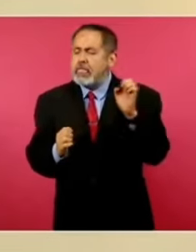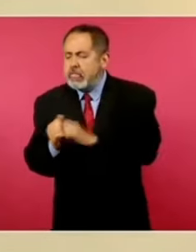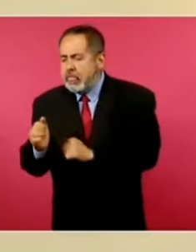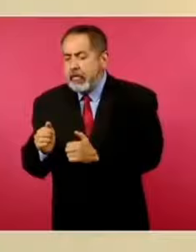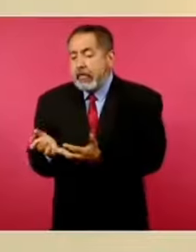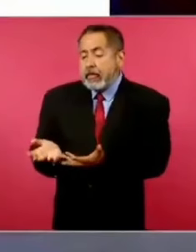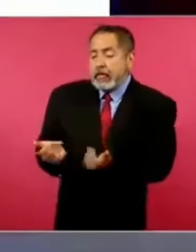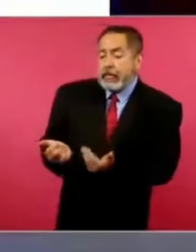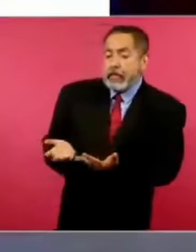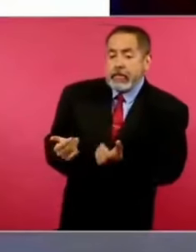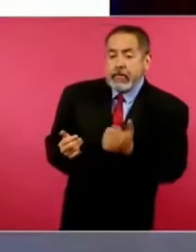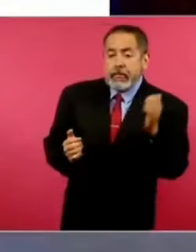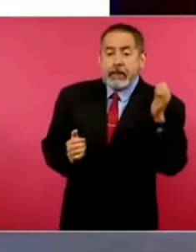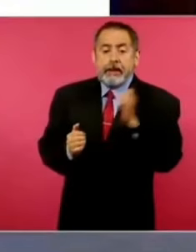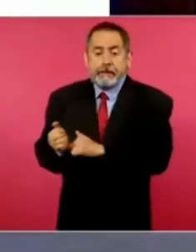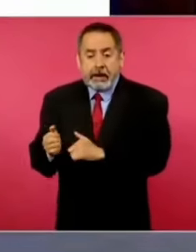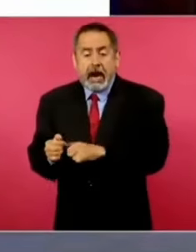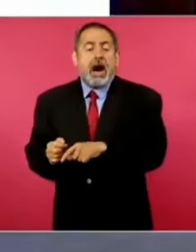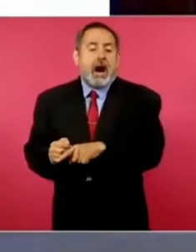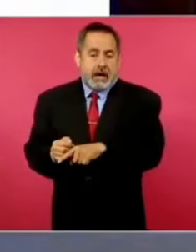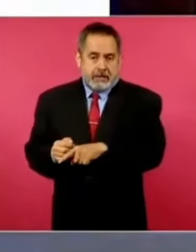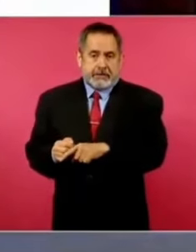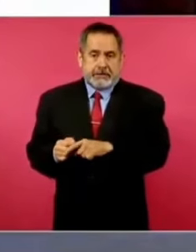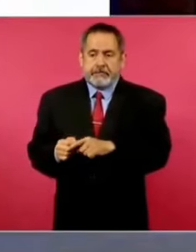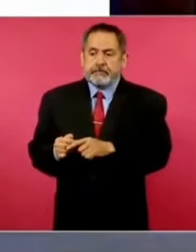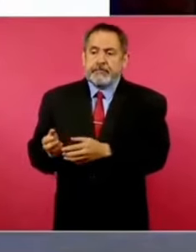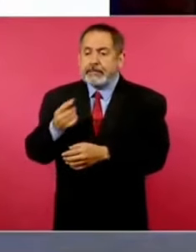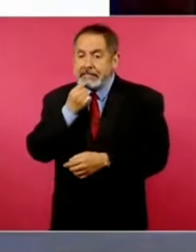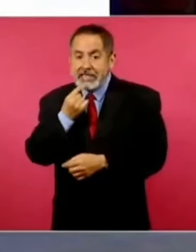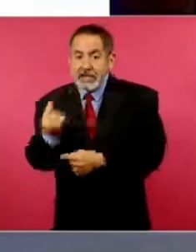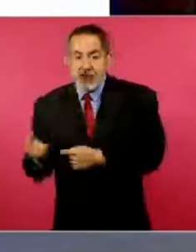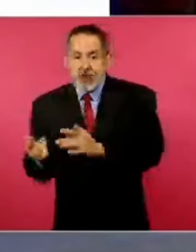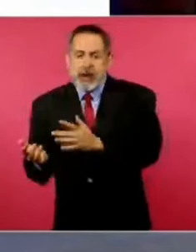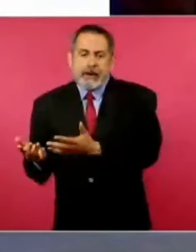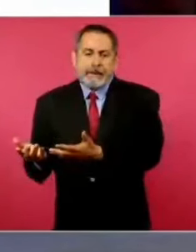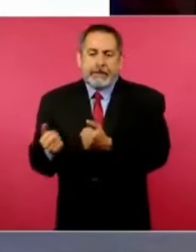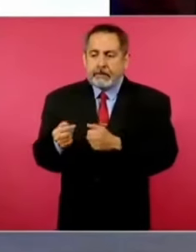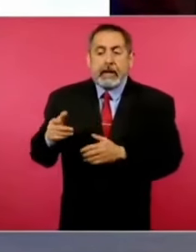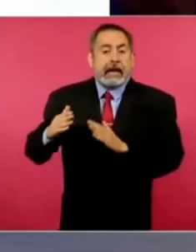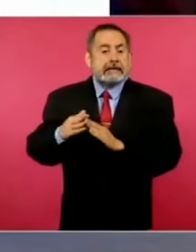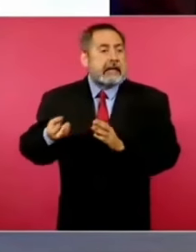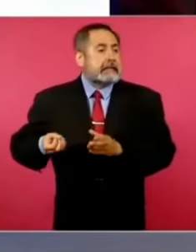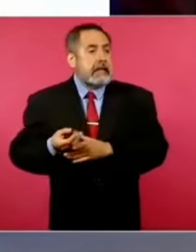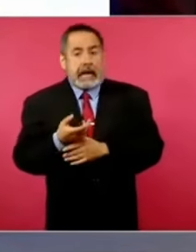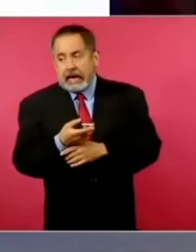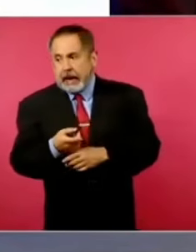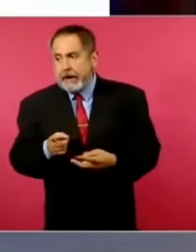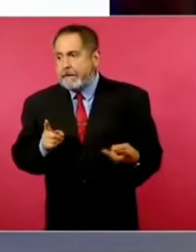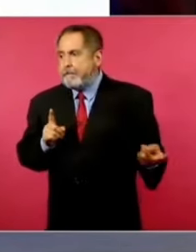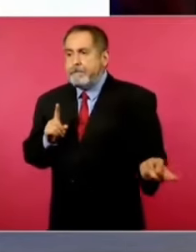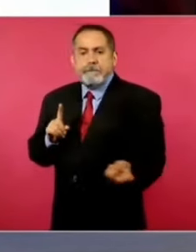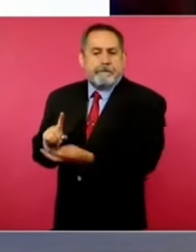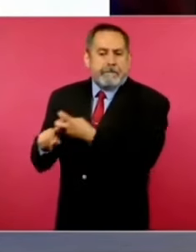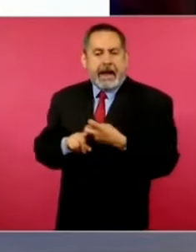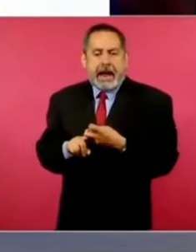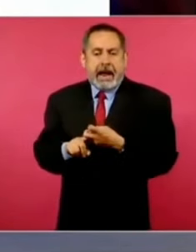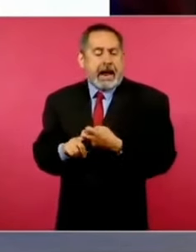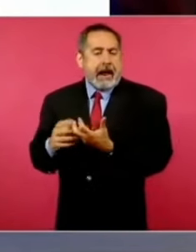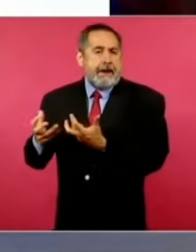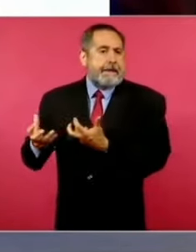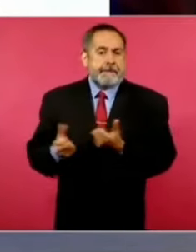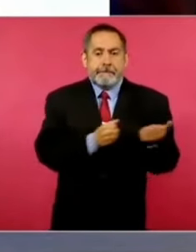eh habría sido la persona que contactó a la víctima para que saliera de su casa y así poder